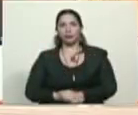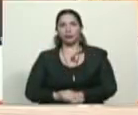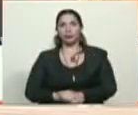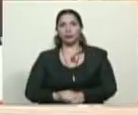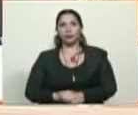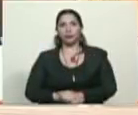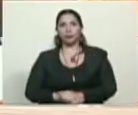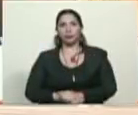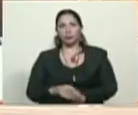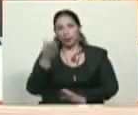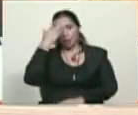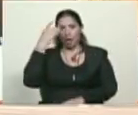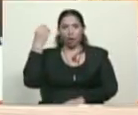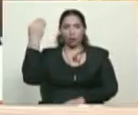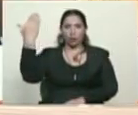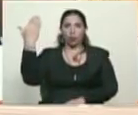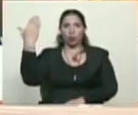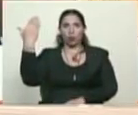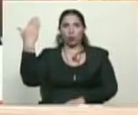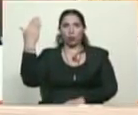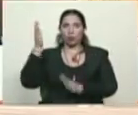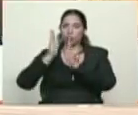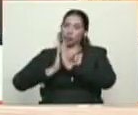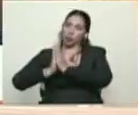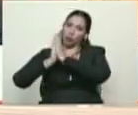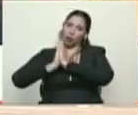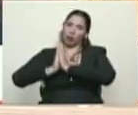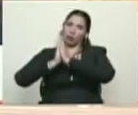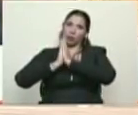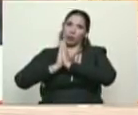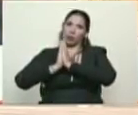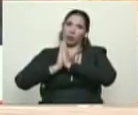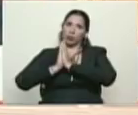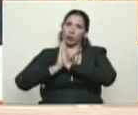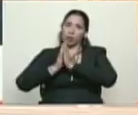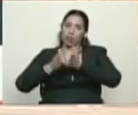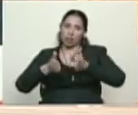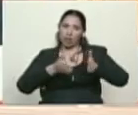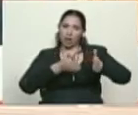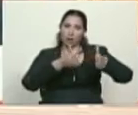A Dios rogando y con el camino andando, digo yo.